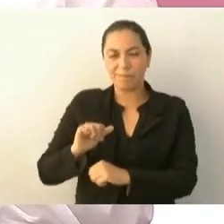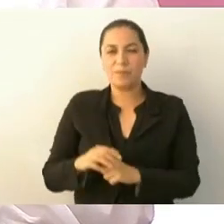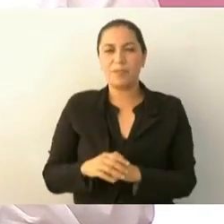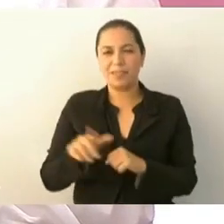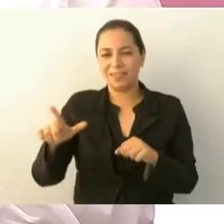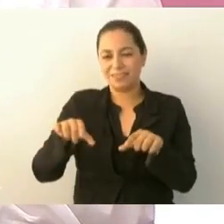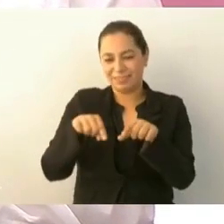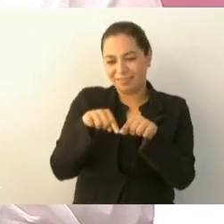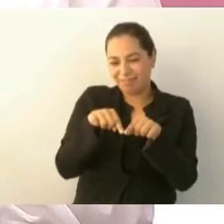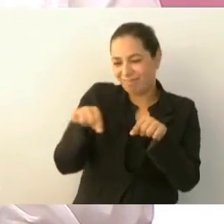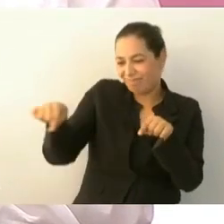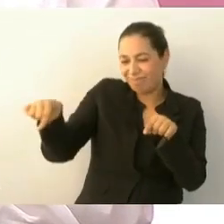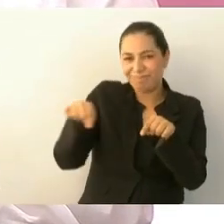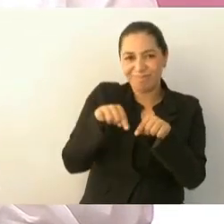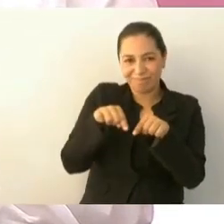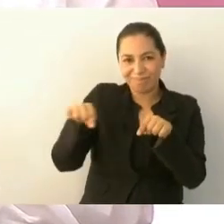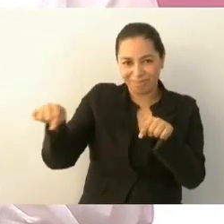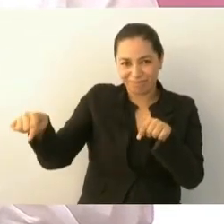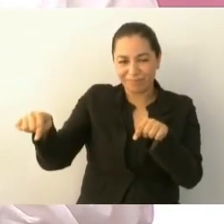tramo